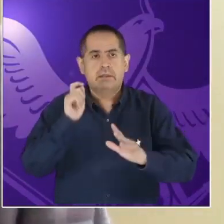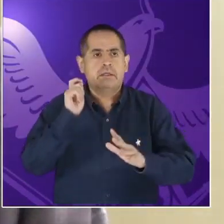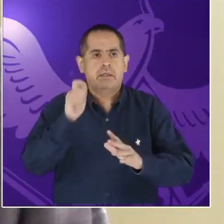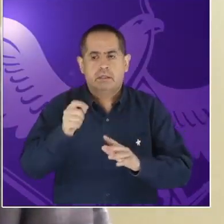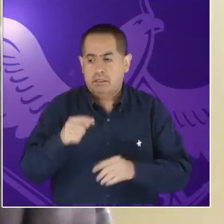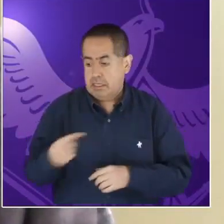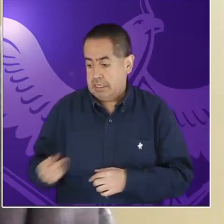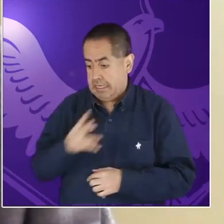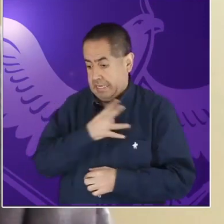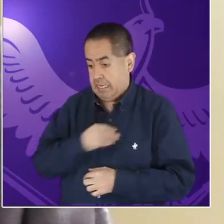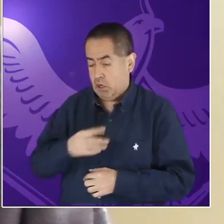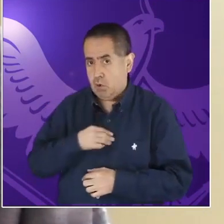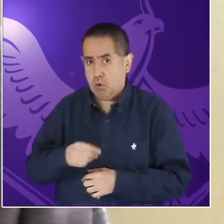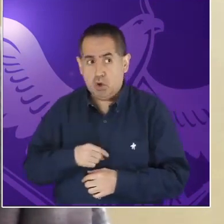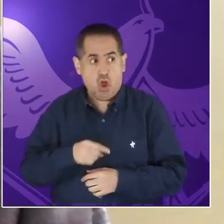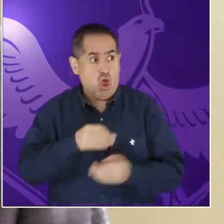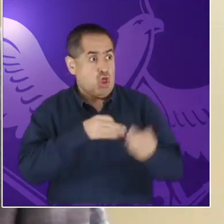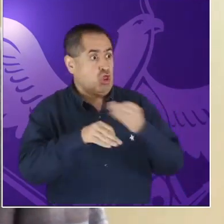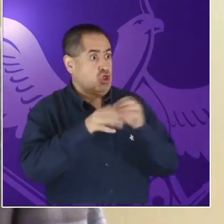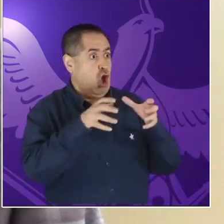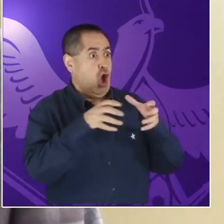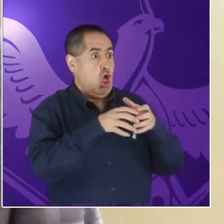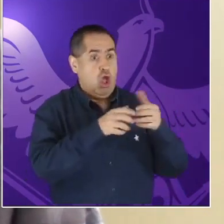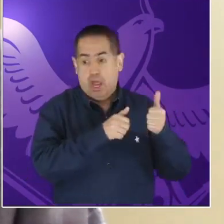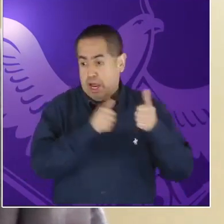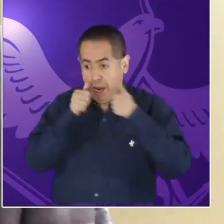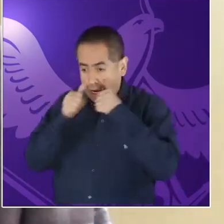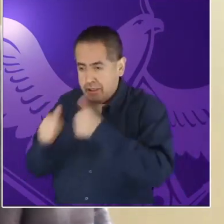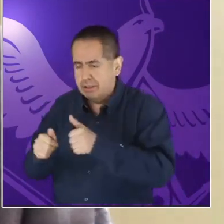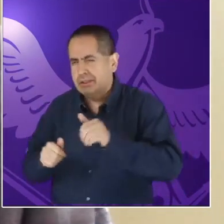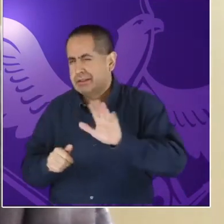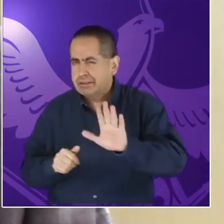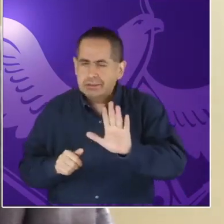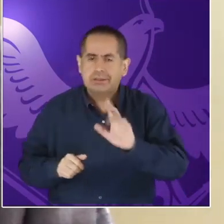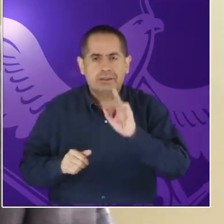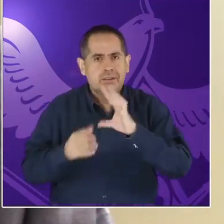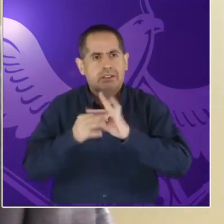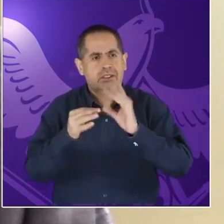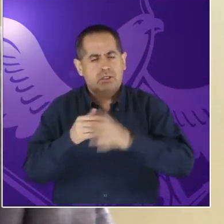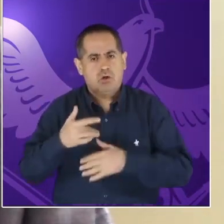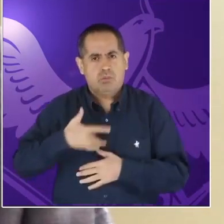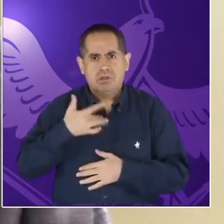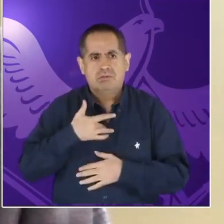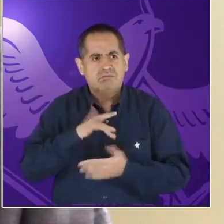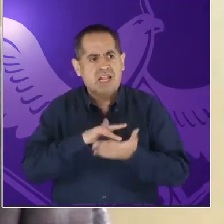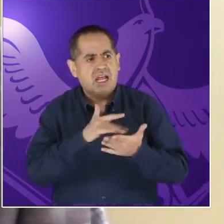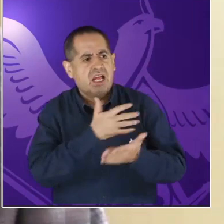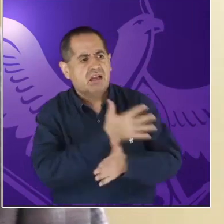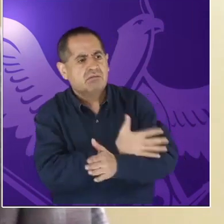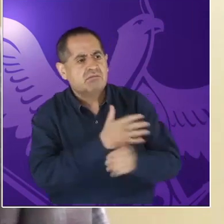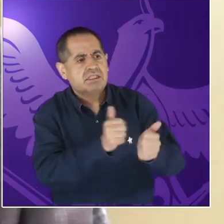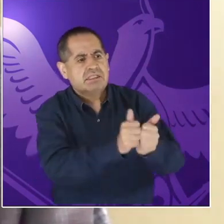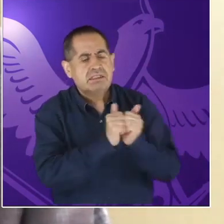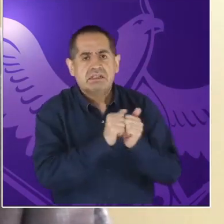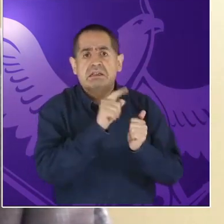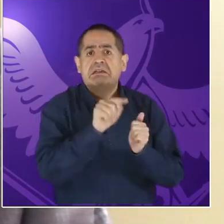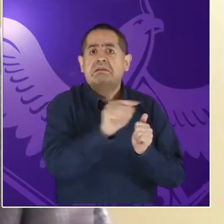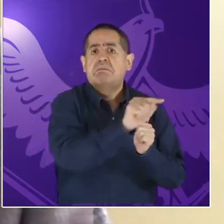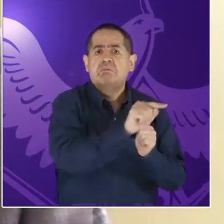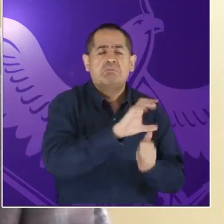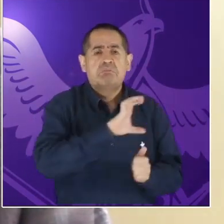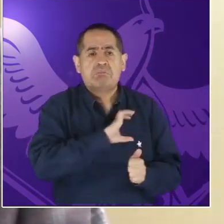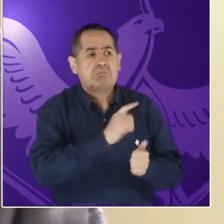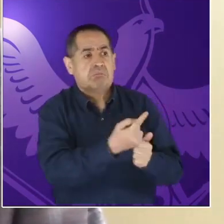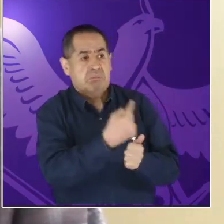este asunto de que para criar un hijo se necesita una tribu, ¿no? Y entonces, en ese sentido también yo me he sentido acompañado